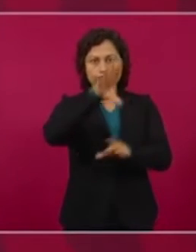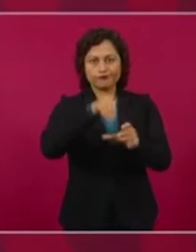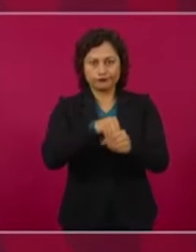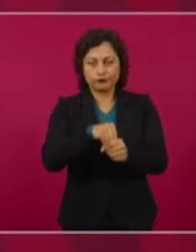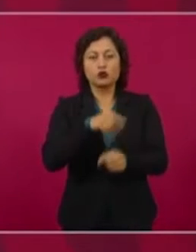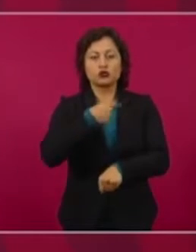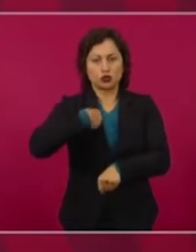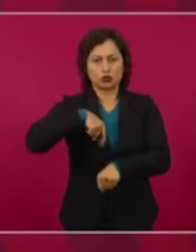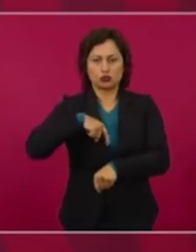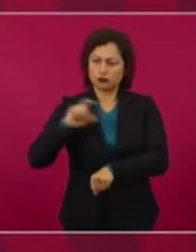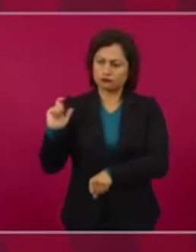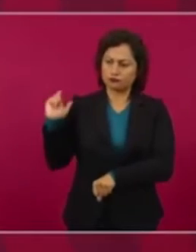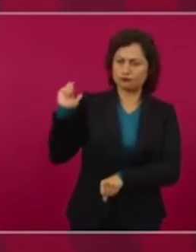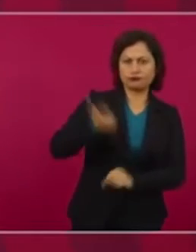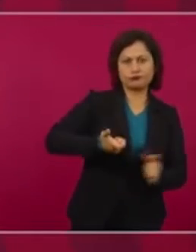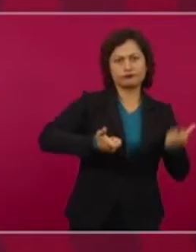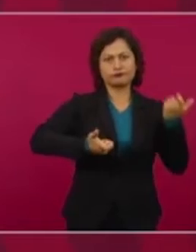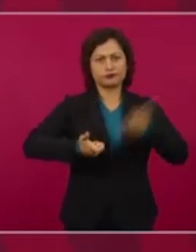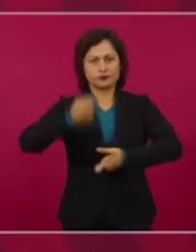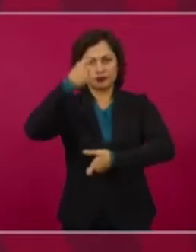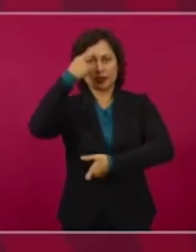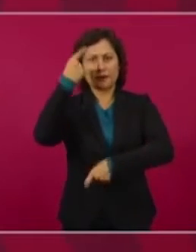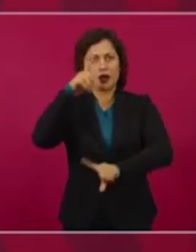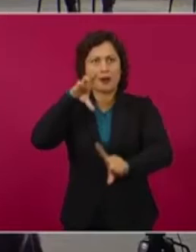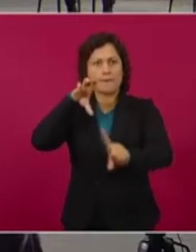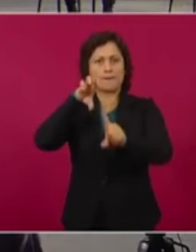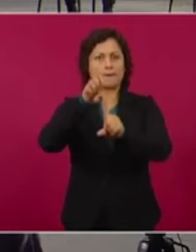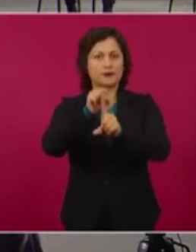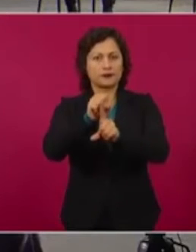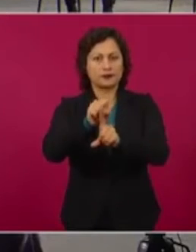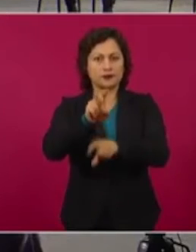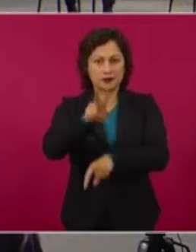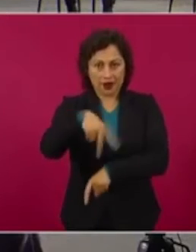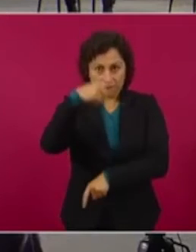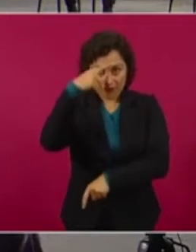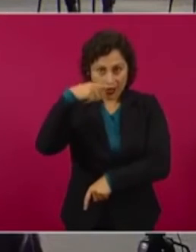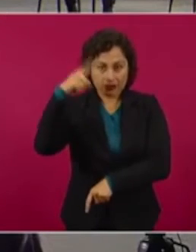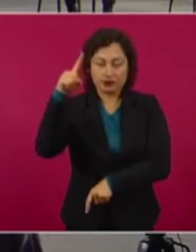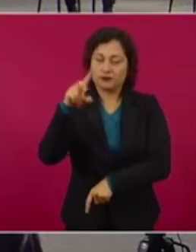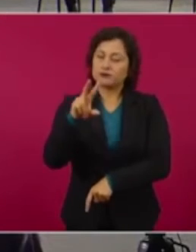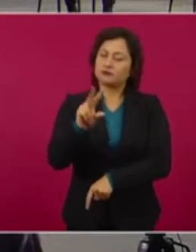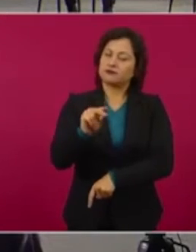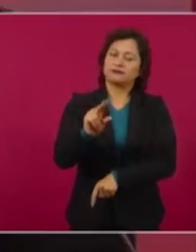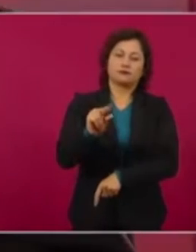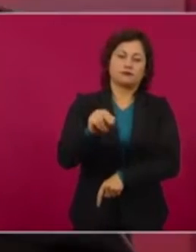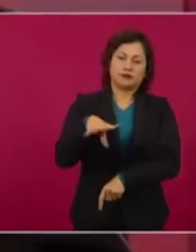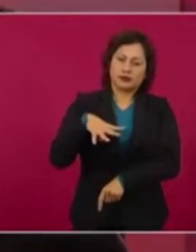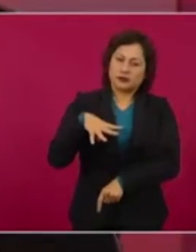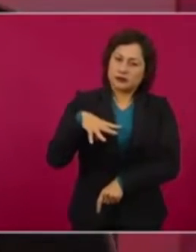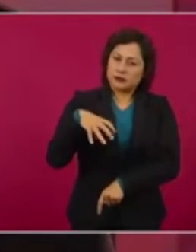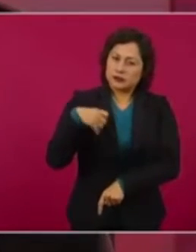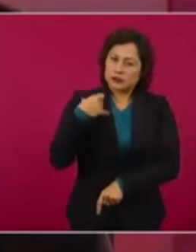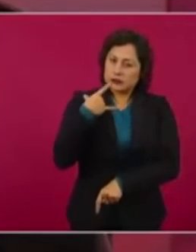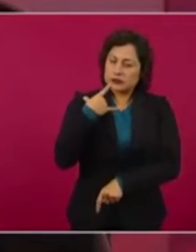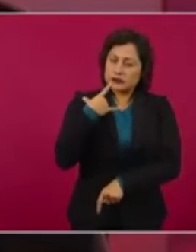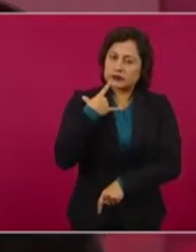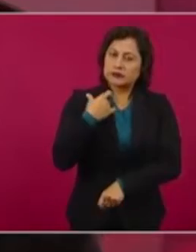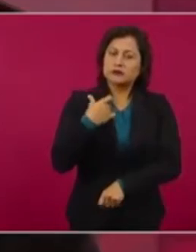y nos está costando, no es fácil, porque todo estaba